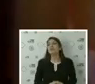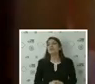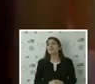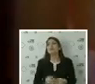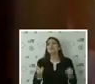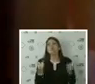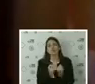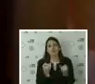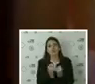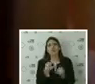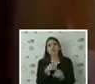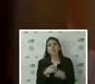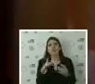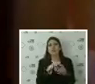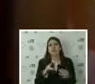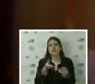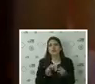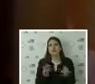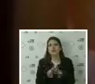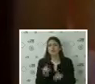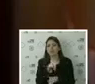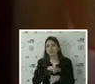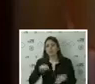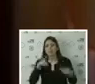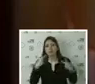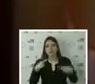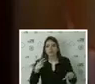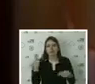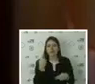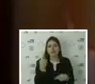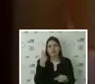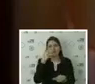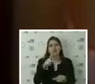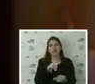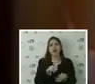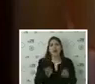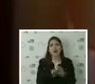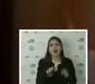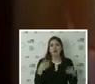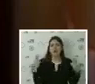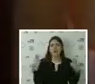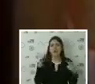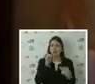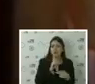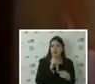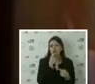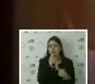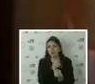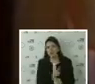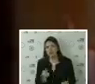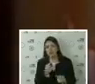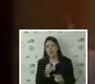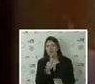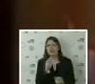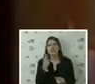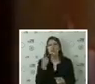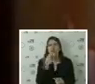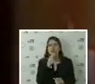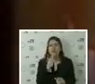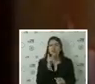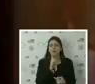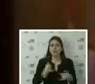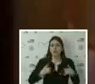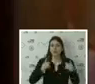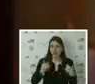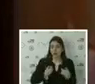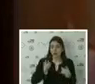reformular esta actuación que tiene la sociedad para la formación de niñas, niños, adolescentes. Eso es importante, ponderar la función también